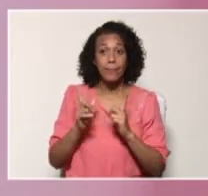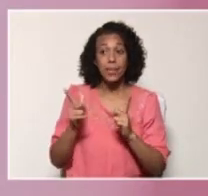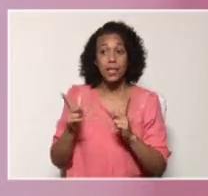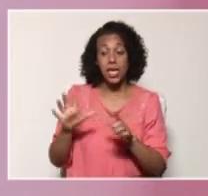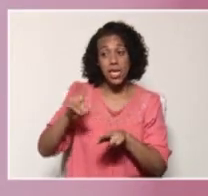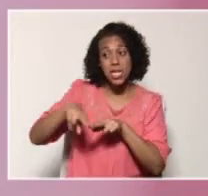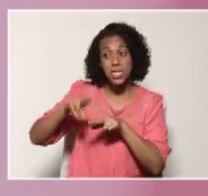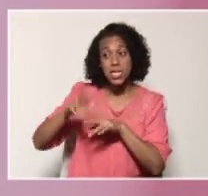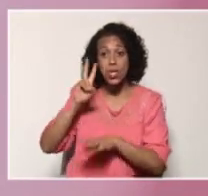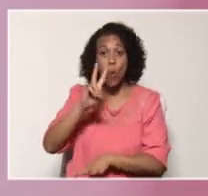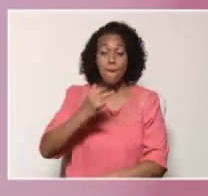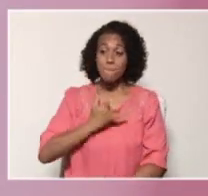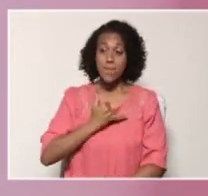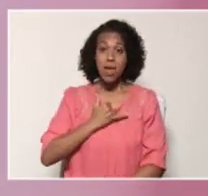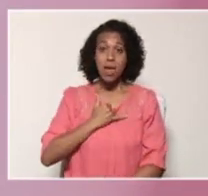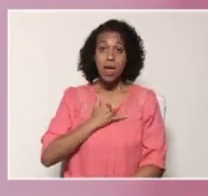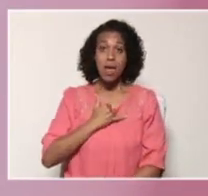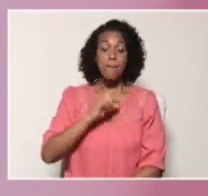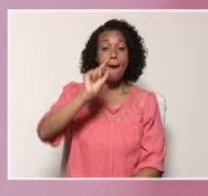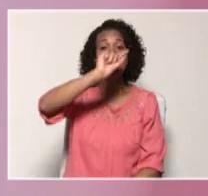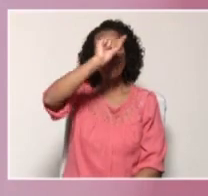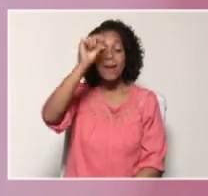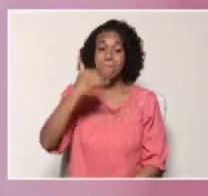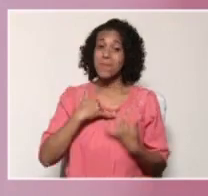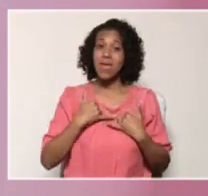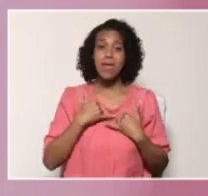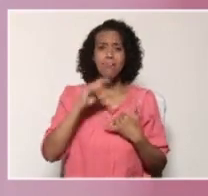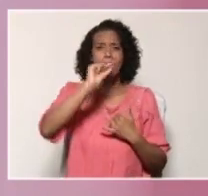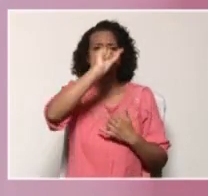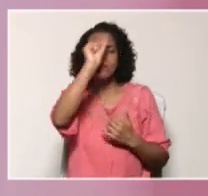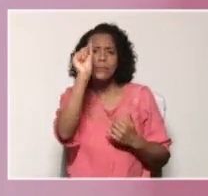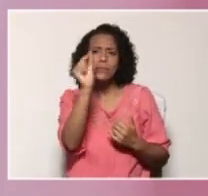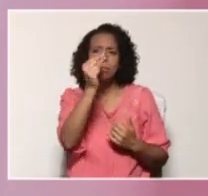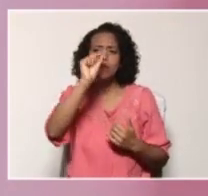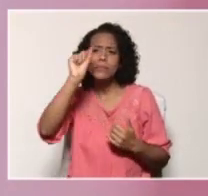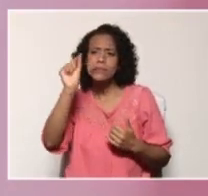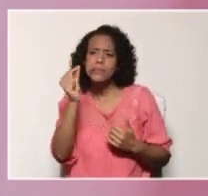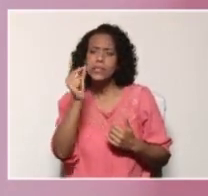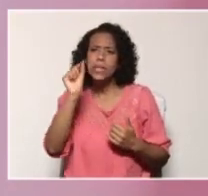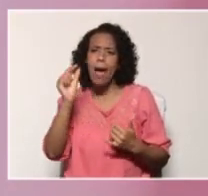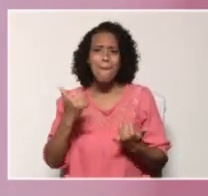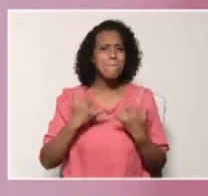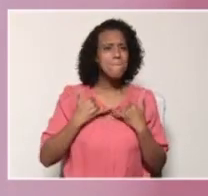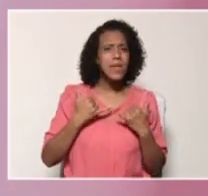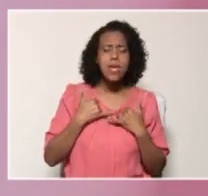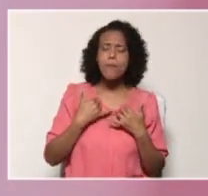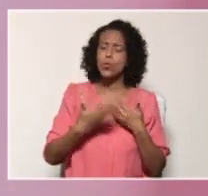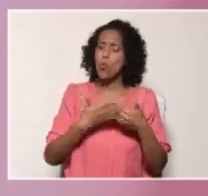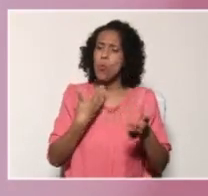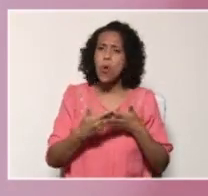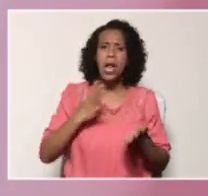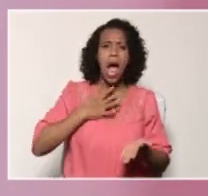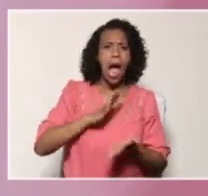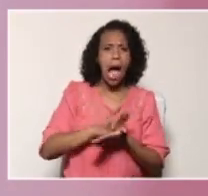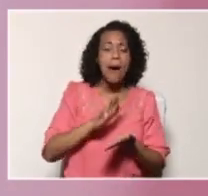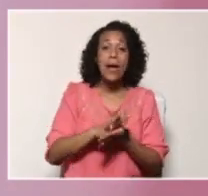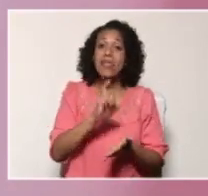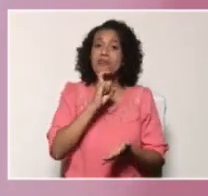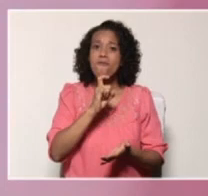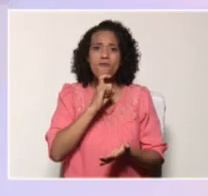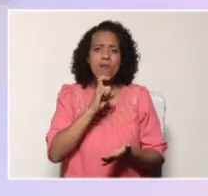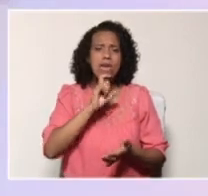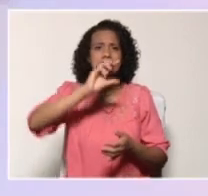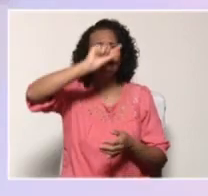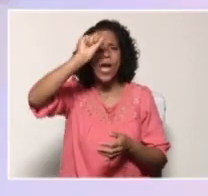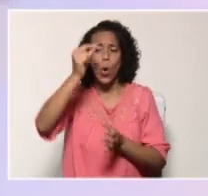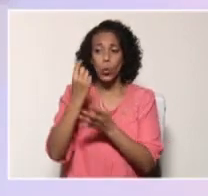hay que permitirle a nuestro niño que él mismo sea quien vaya marcando, sea con lápiz, sea con colores, sea con marcadores. Si es muy difícil el